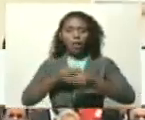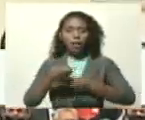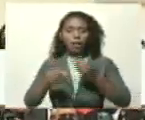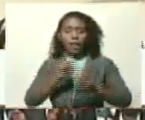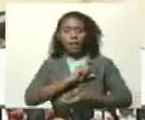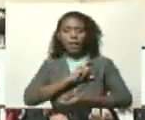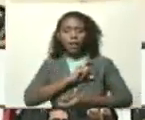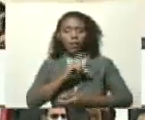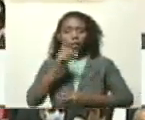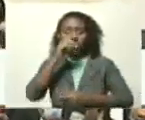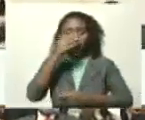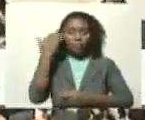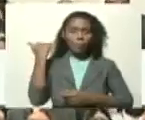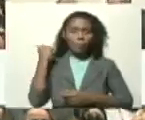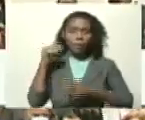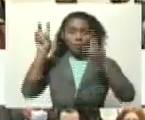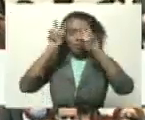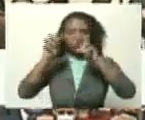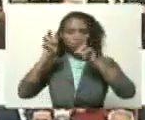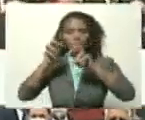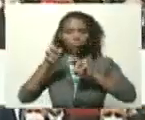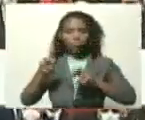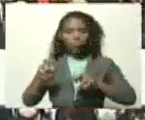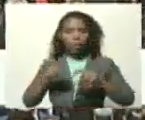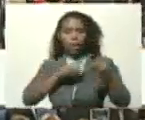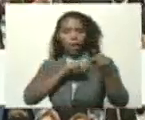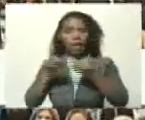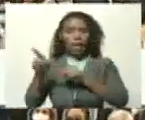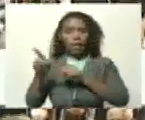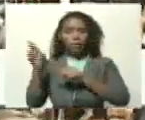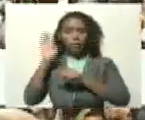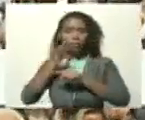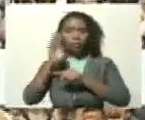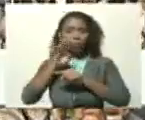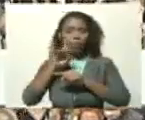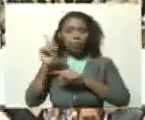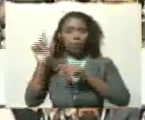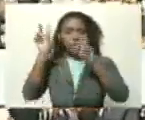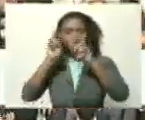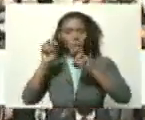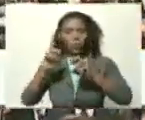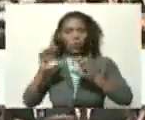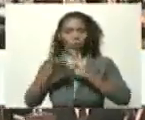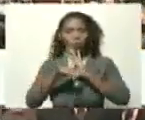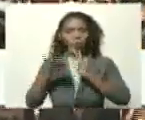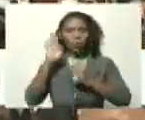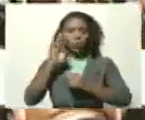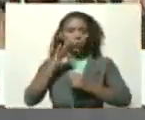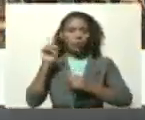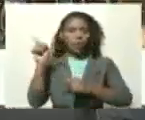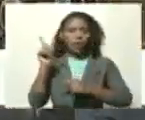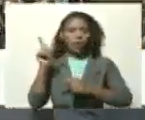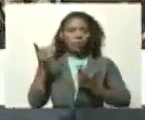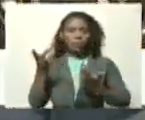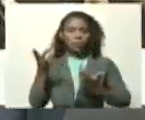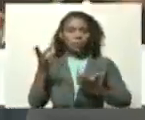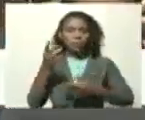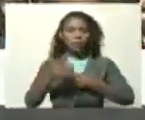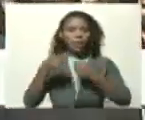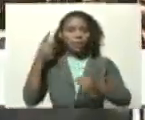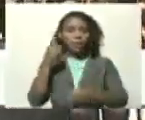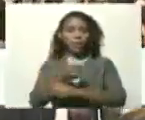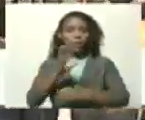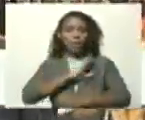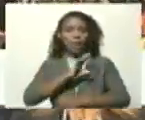del año pasado a investigar estos crímenes, estos robos, estos actos de corrupción que deben